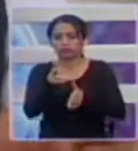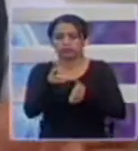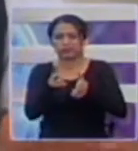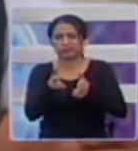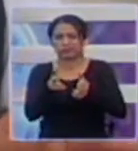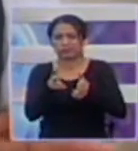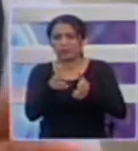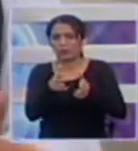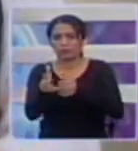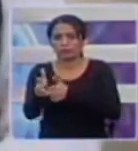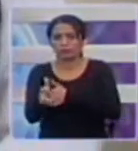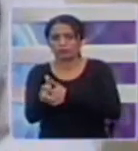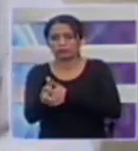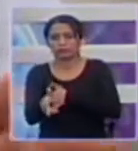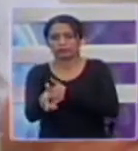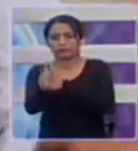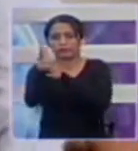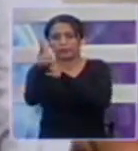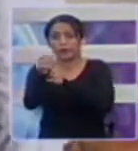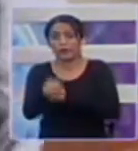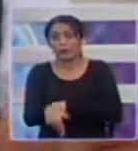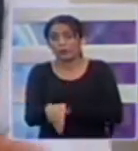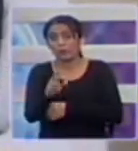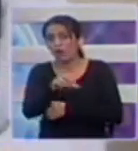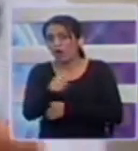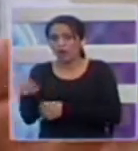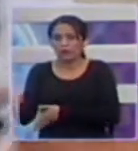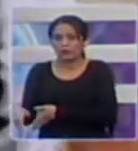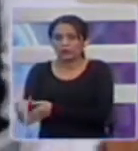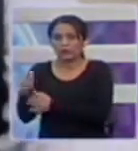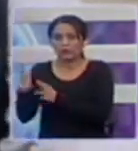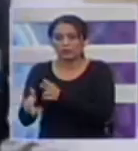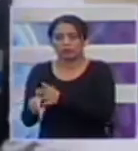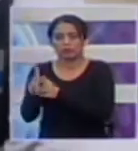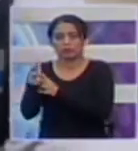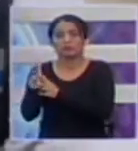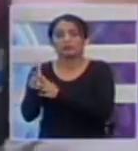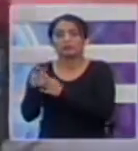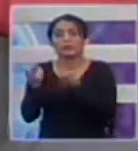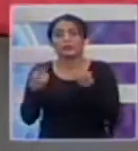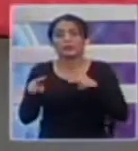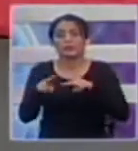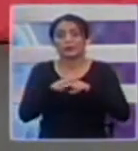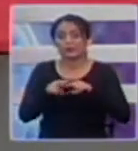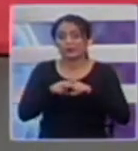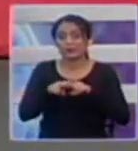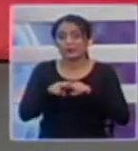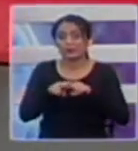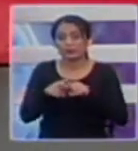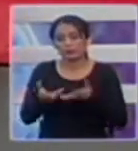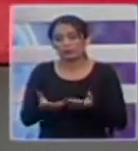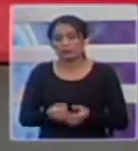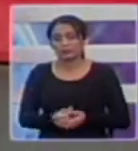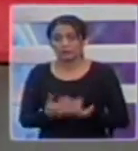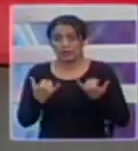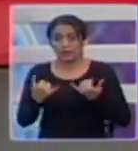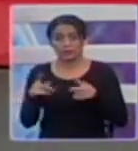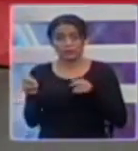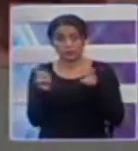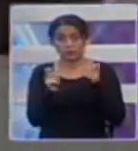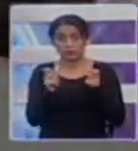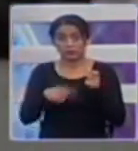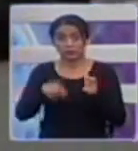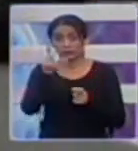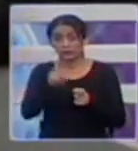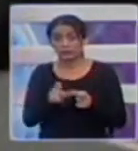de encauzarse tanto los buses urbanos como los taxis que salen a esa intersección. Con la medida de la ATM, los